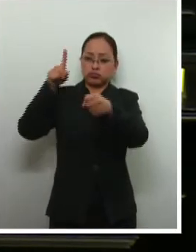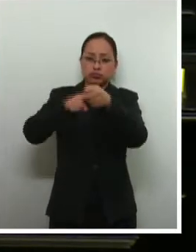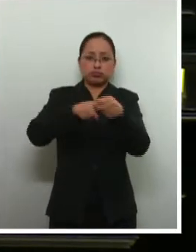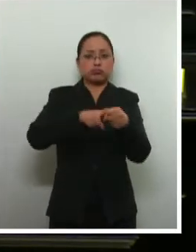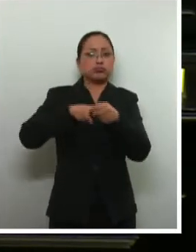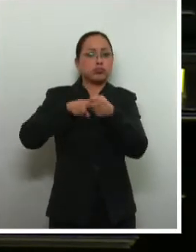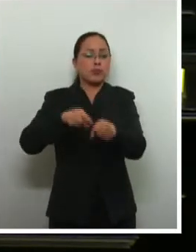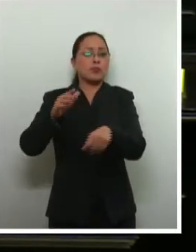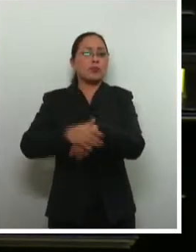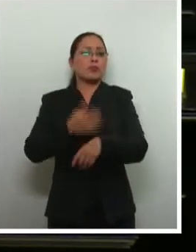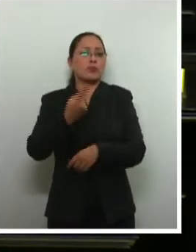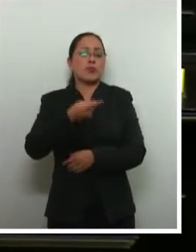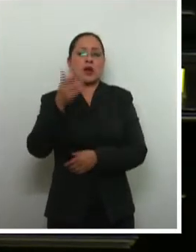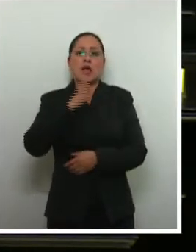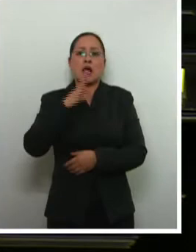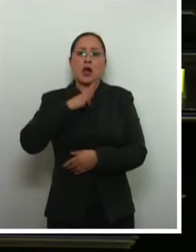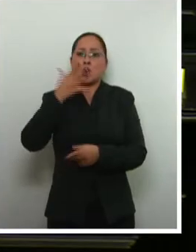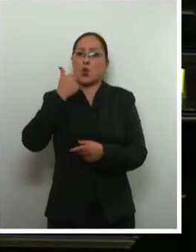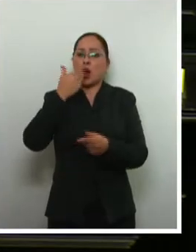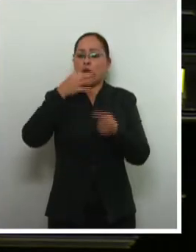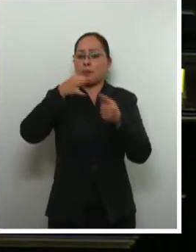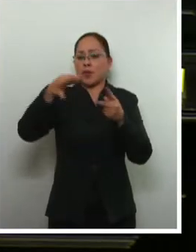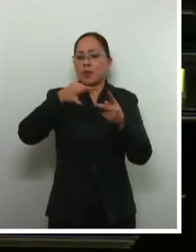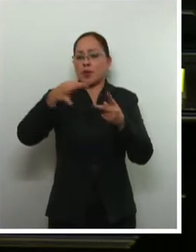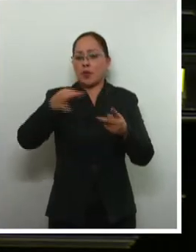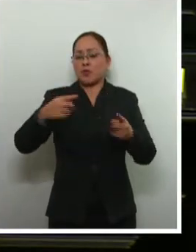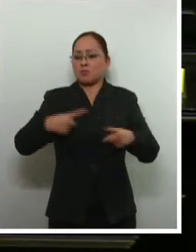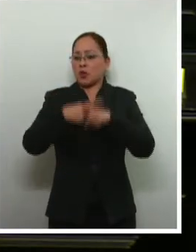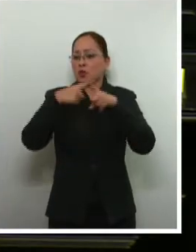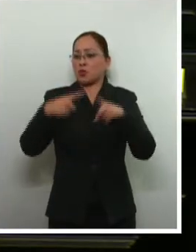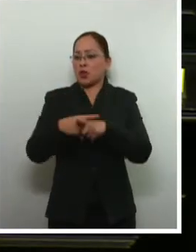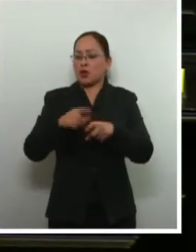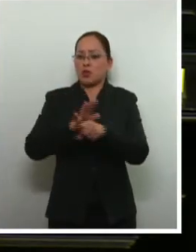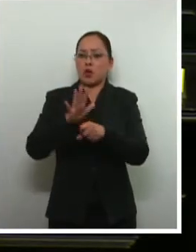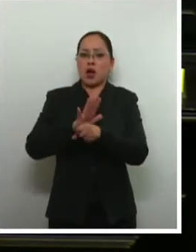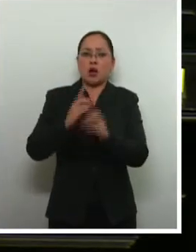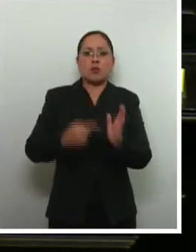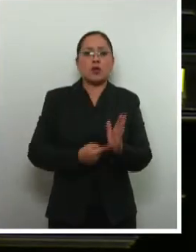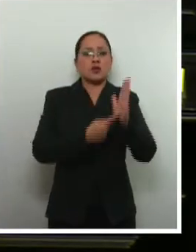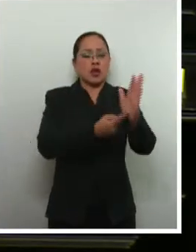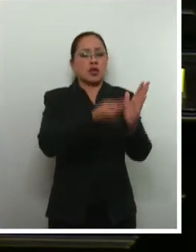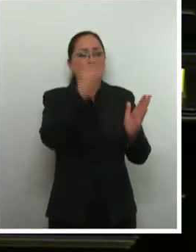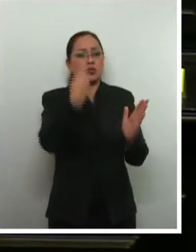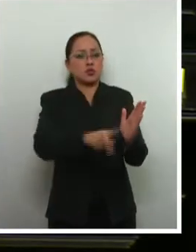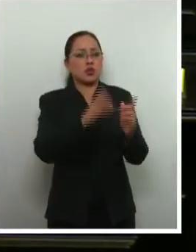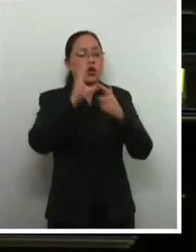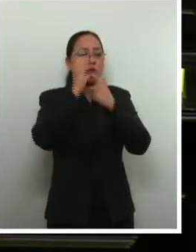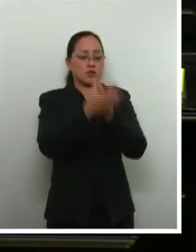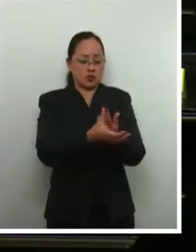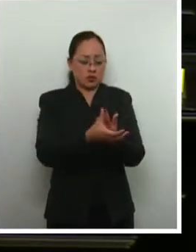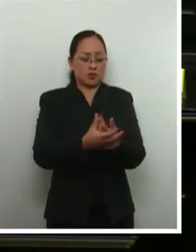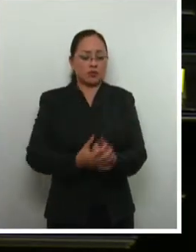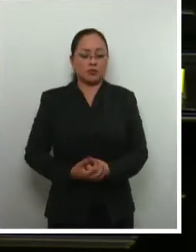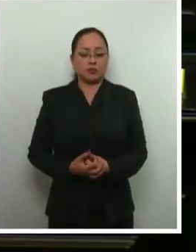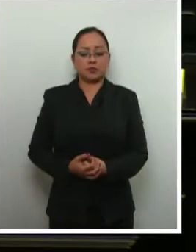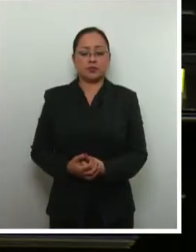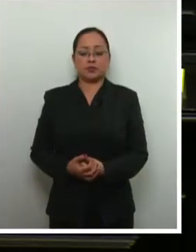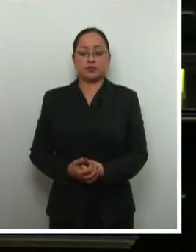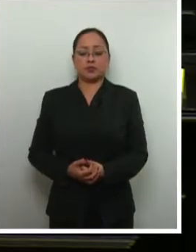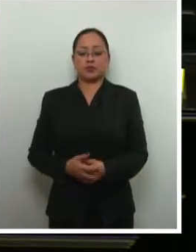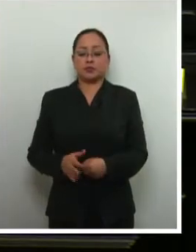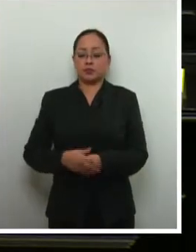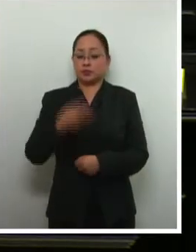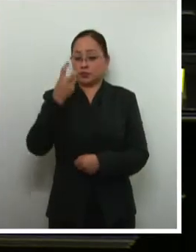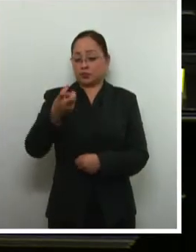de que no existen reservas que contravinieran las que fueron presentadas por la comisión. Por